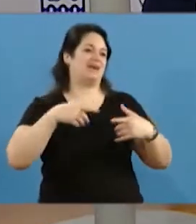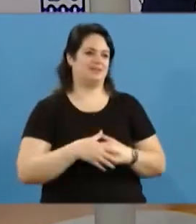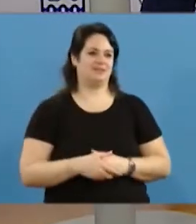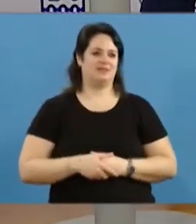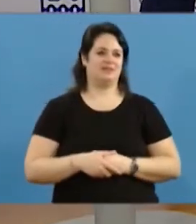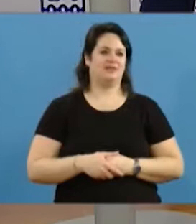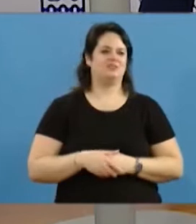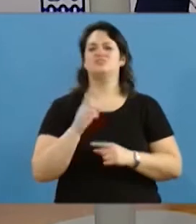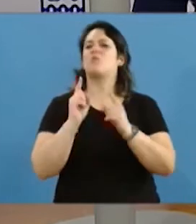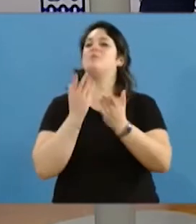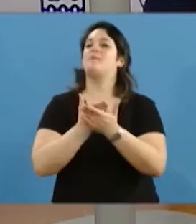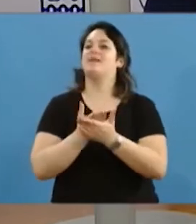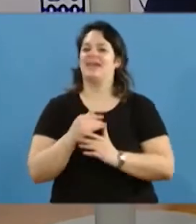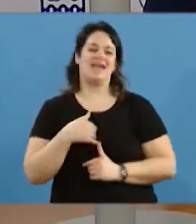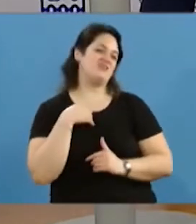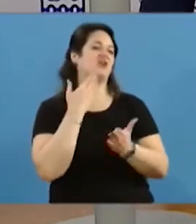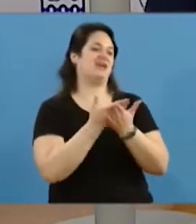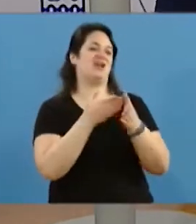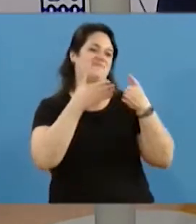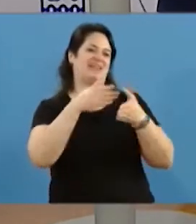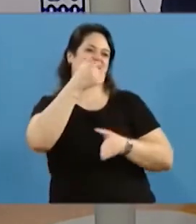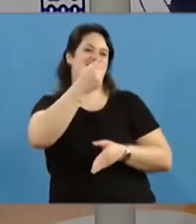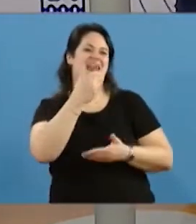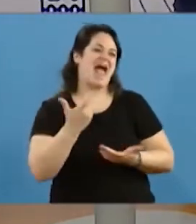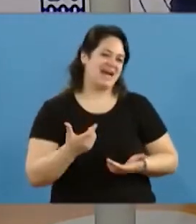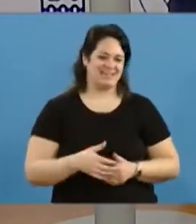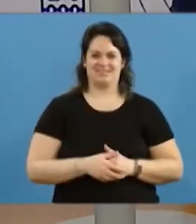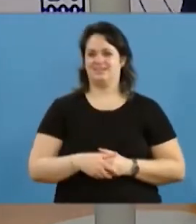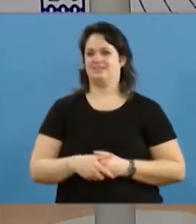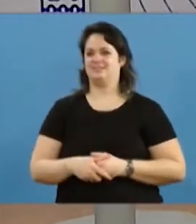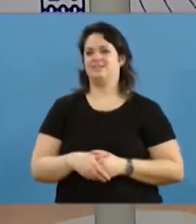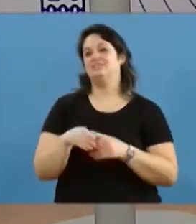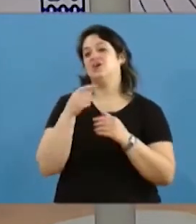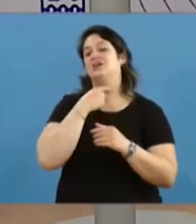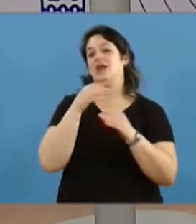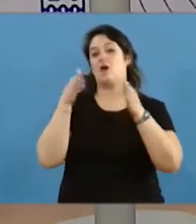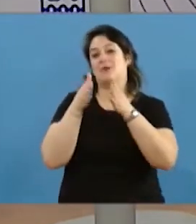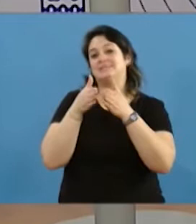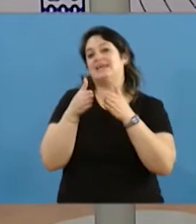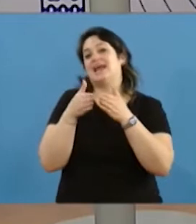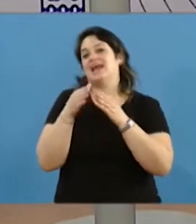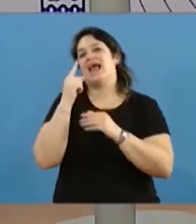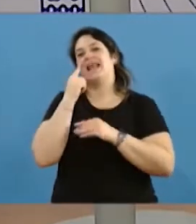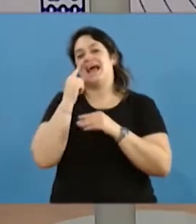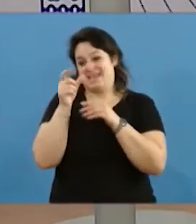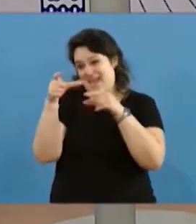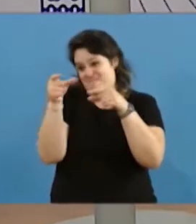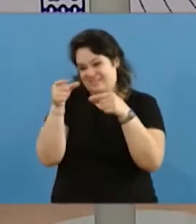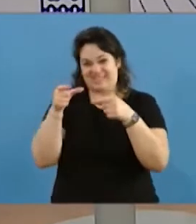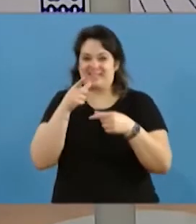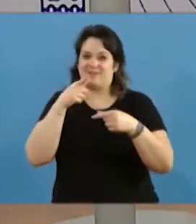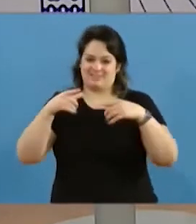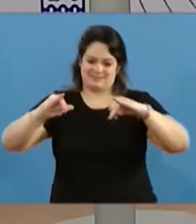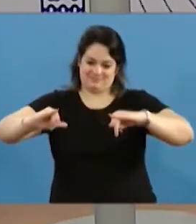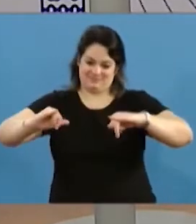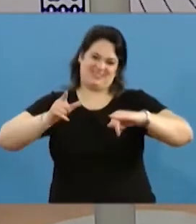me vas a pedir? ¿La de la, qué de letra? La A. La de la letra A. Y si yo quiero una porción pequeñita, les voy a pedir la de la letra I. ¿Estás